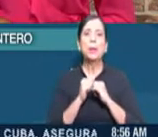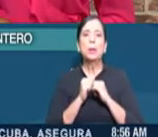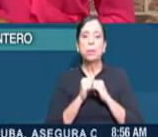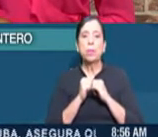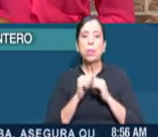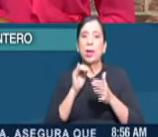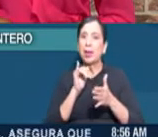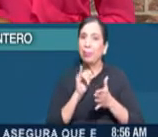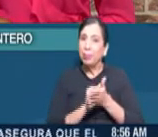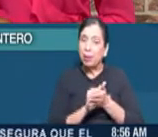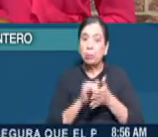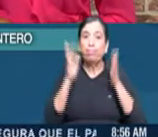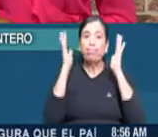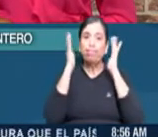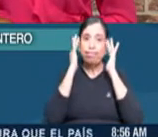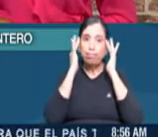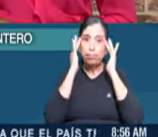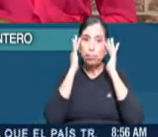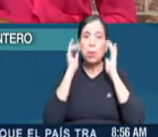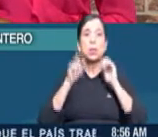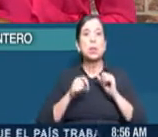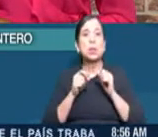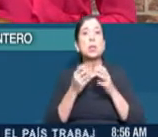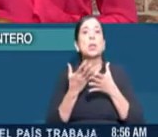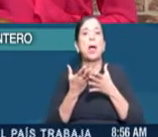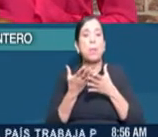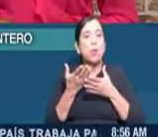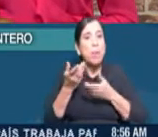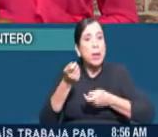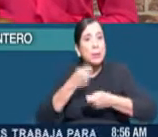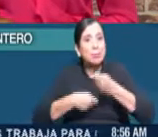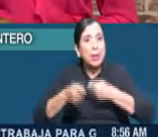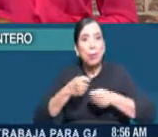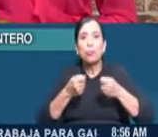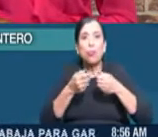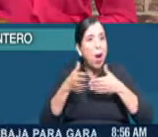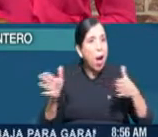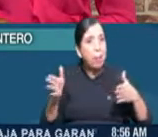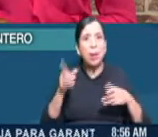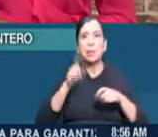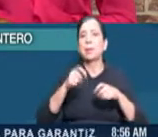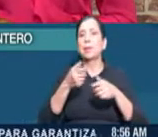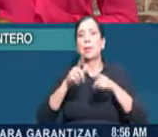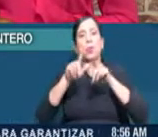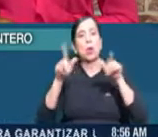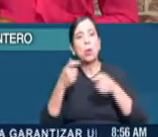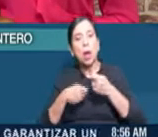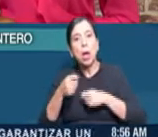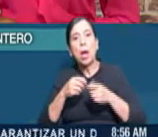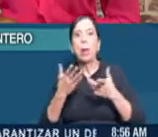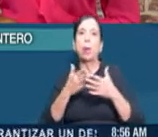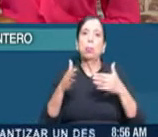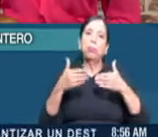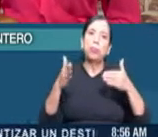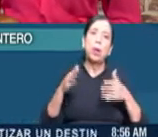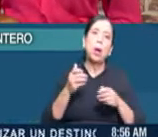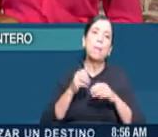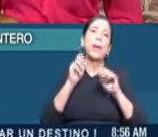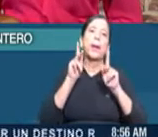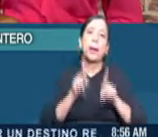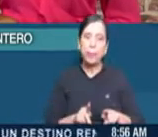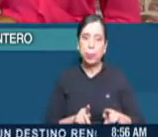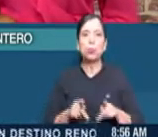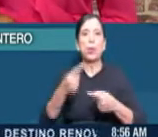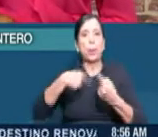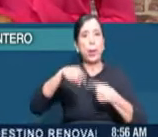esto preocupa, porque necesitamos la reactivación económica, necesitamos que los próximos bloques económicos vayan abriéndose para que las personas